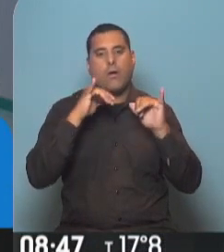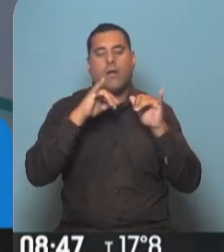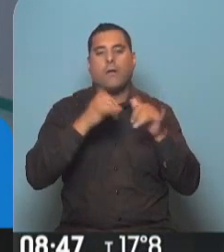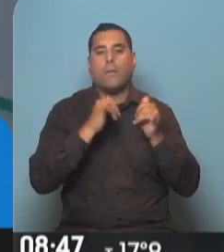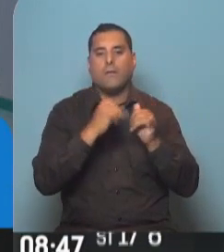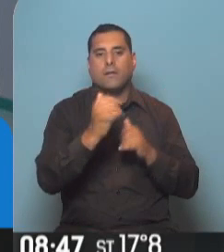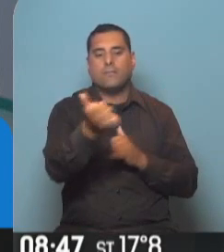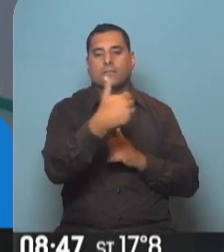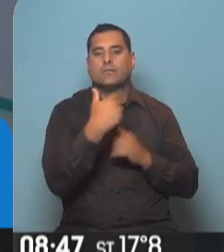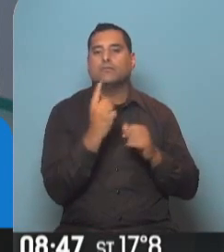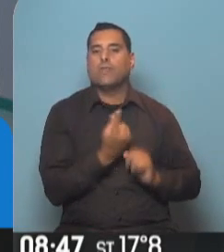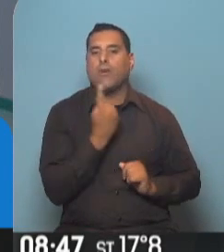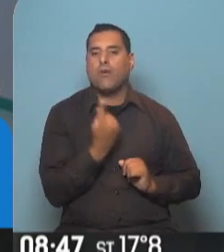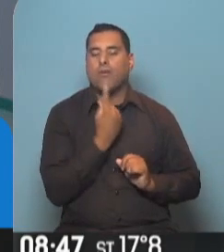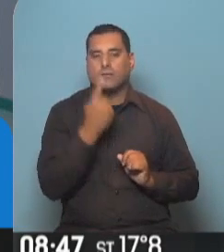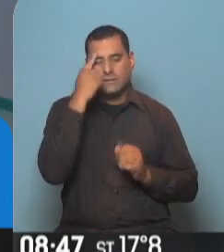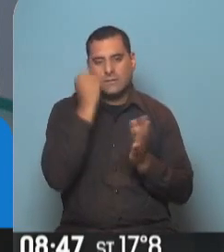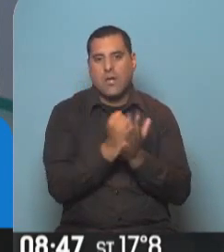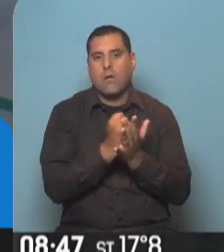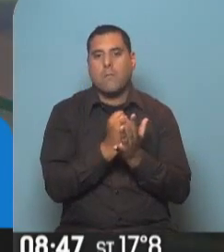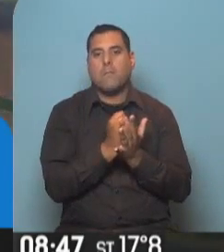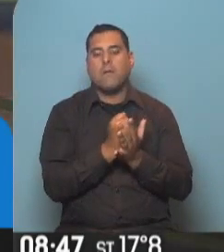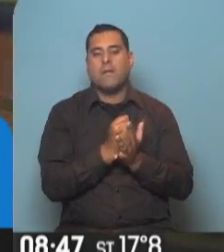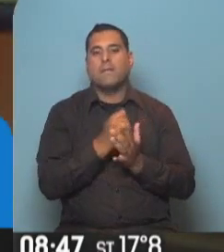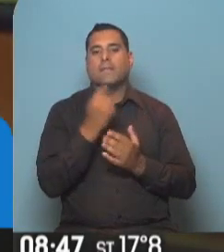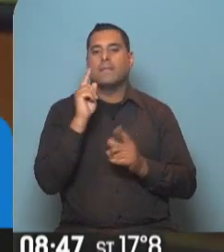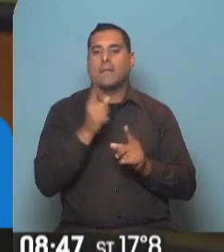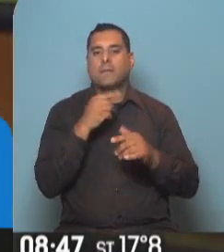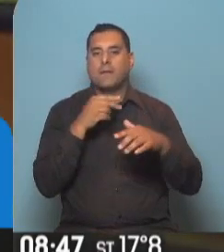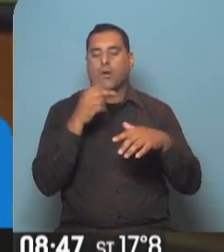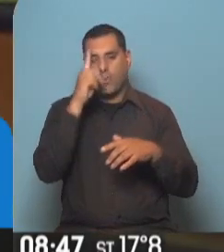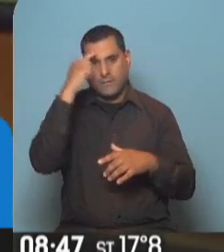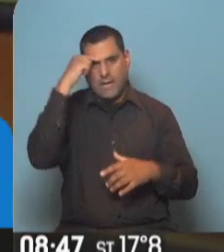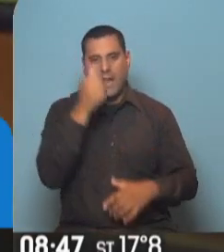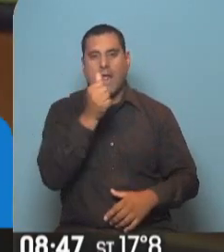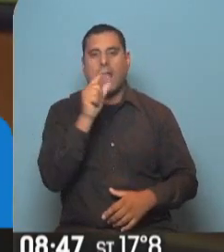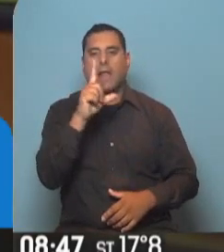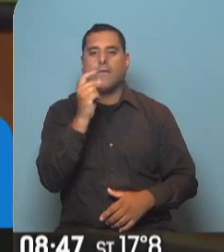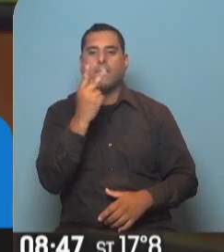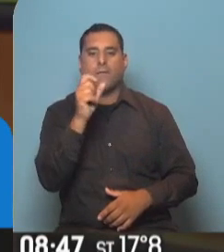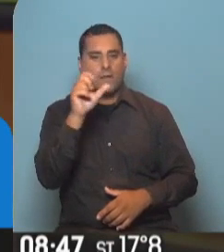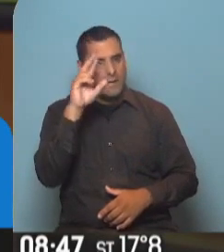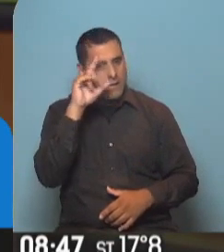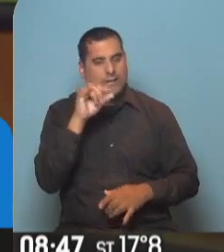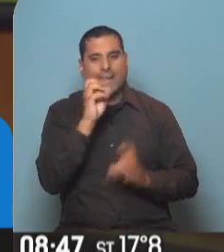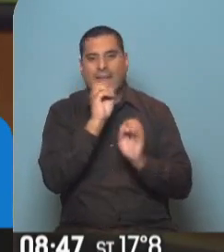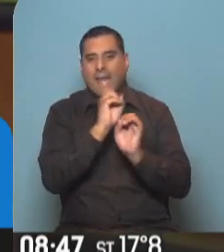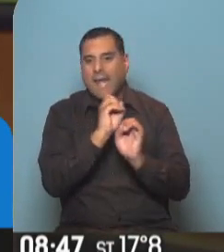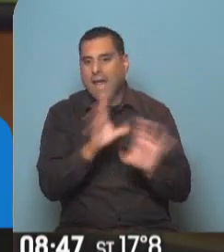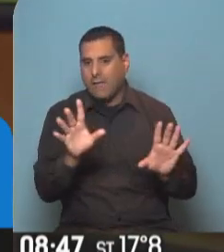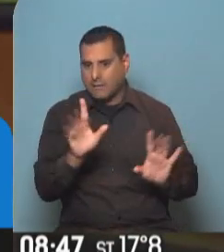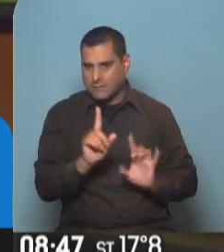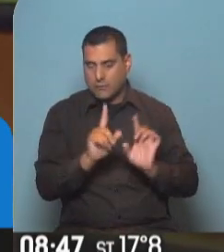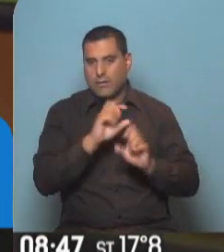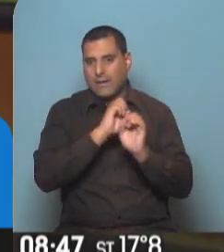muchos desamparos trabajo con pacientes en la sala de internación del hospital álvarez donde hay casos muy graves y